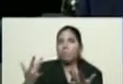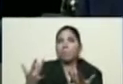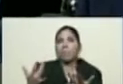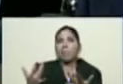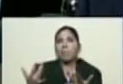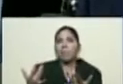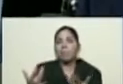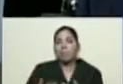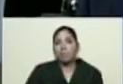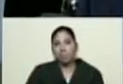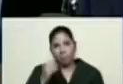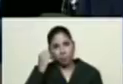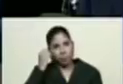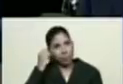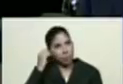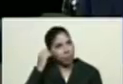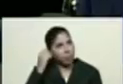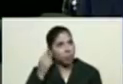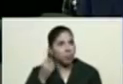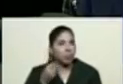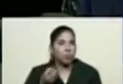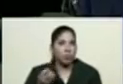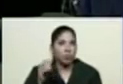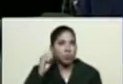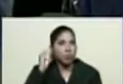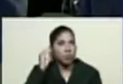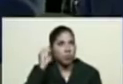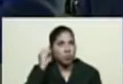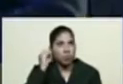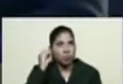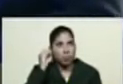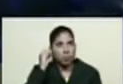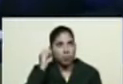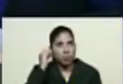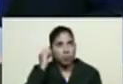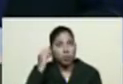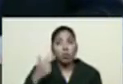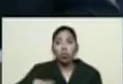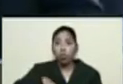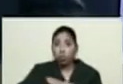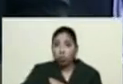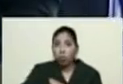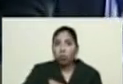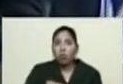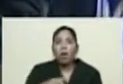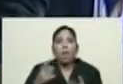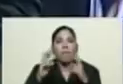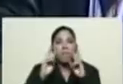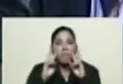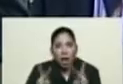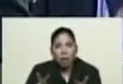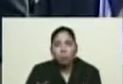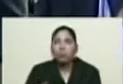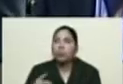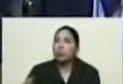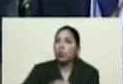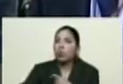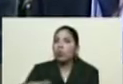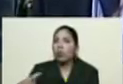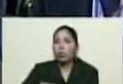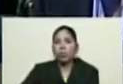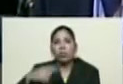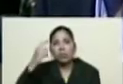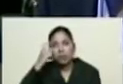que se fue físicamente, lo intangible. Nosotros y nosotras vemos todos los días a